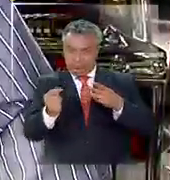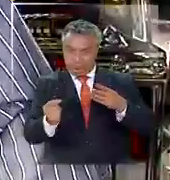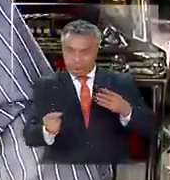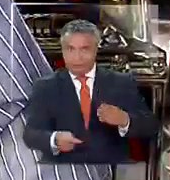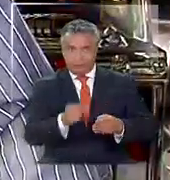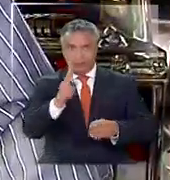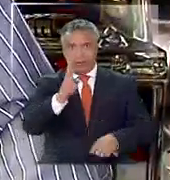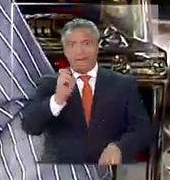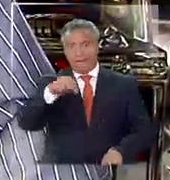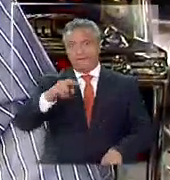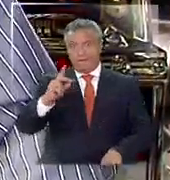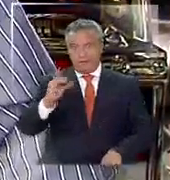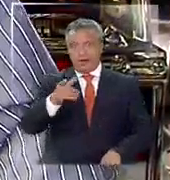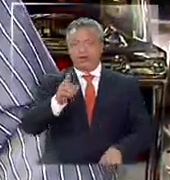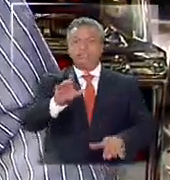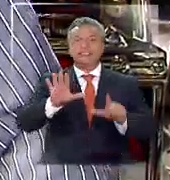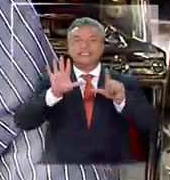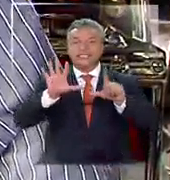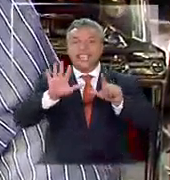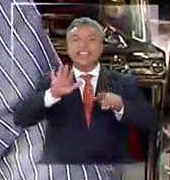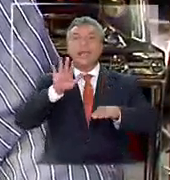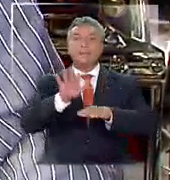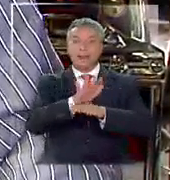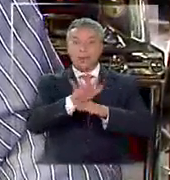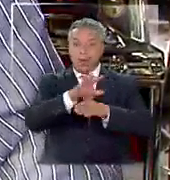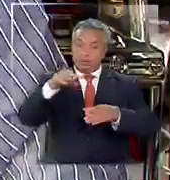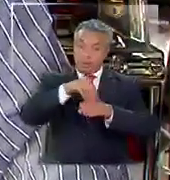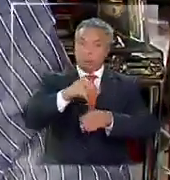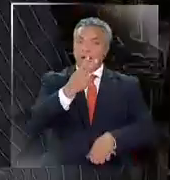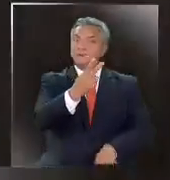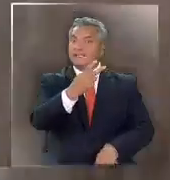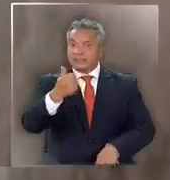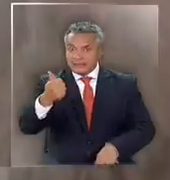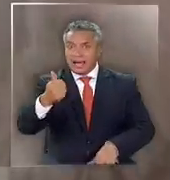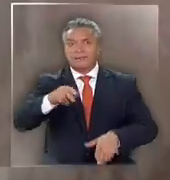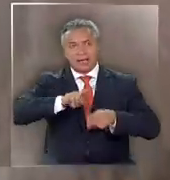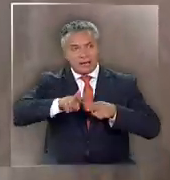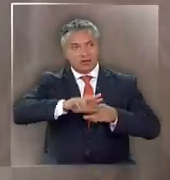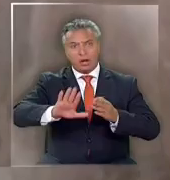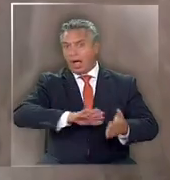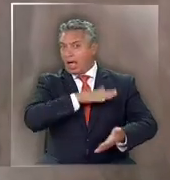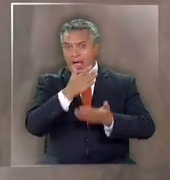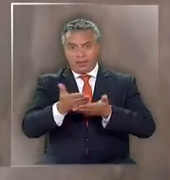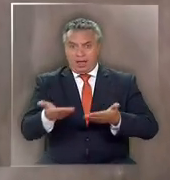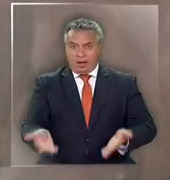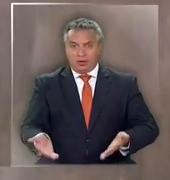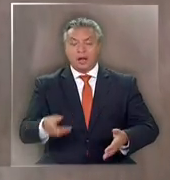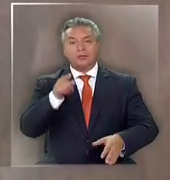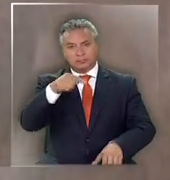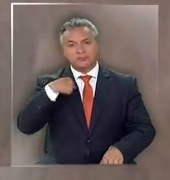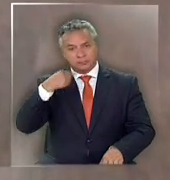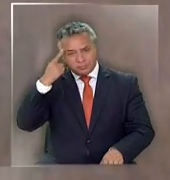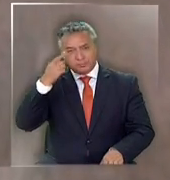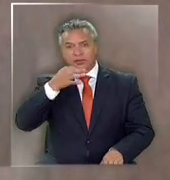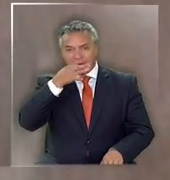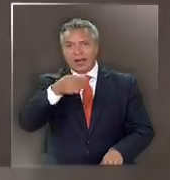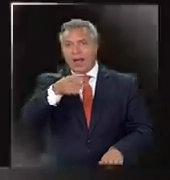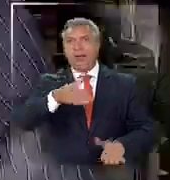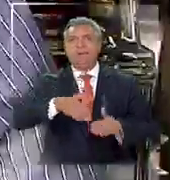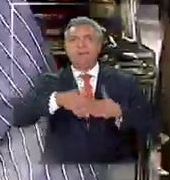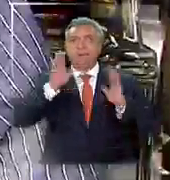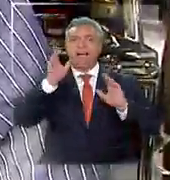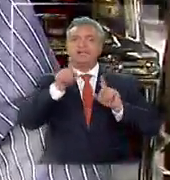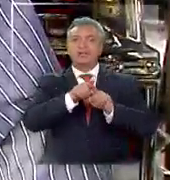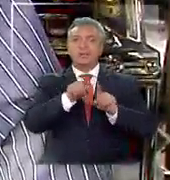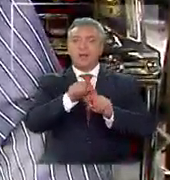Bond. Hizo 7 películas dentro de las 26 películas que se han hecho hasta ahora. Yo diría que es el más dulzón,